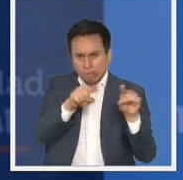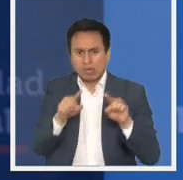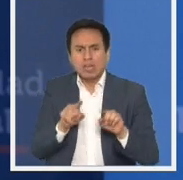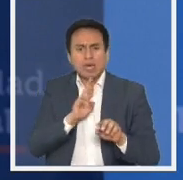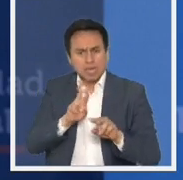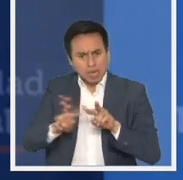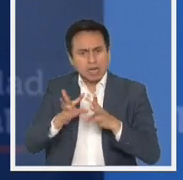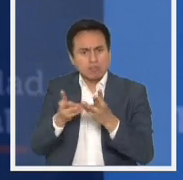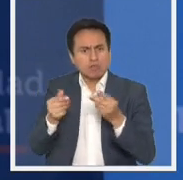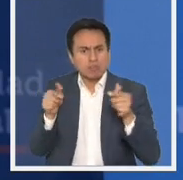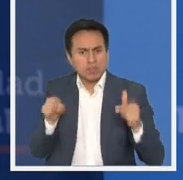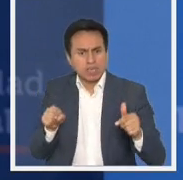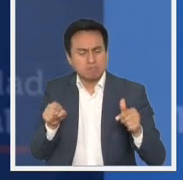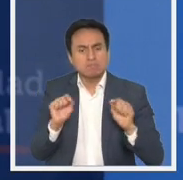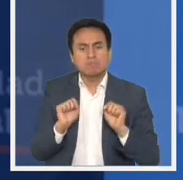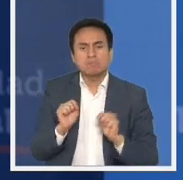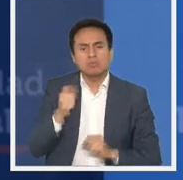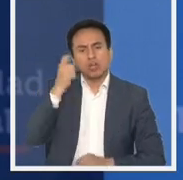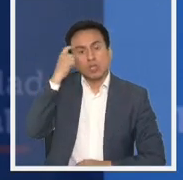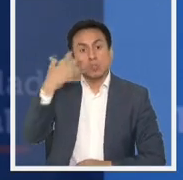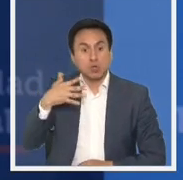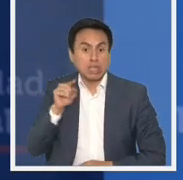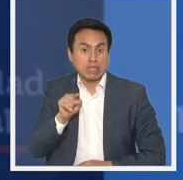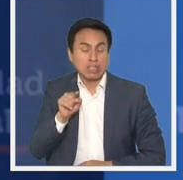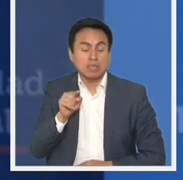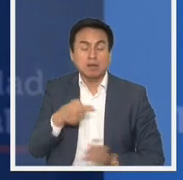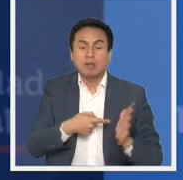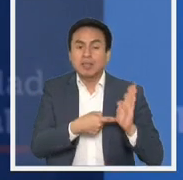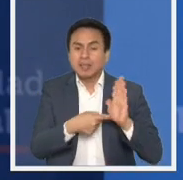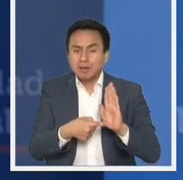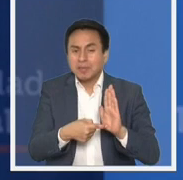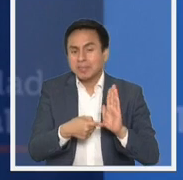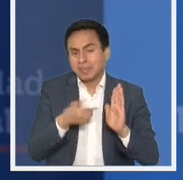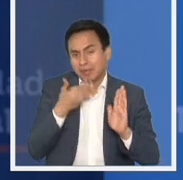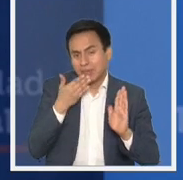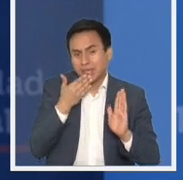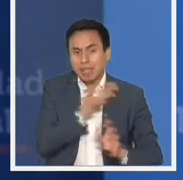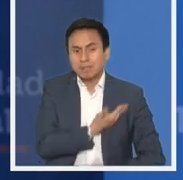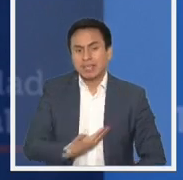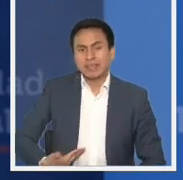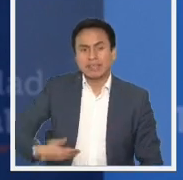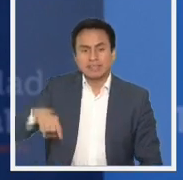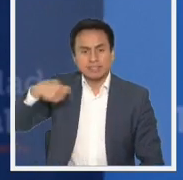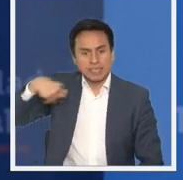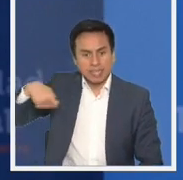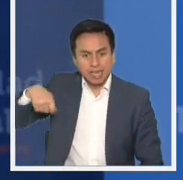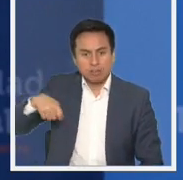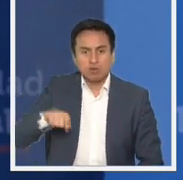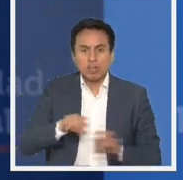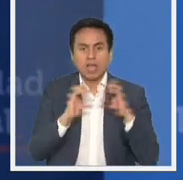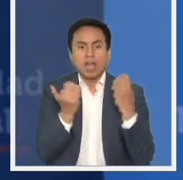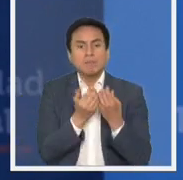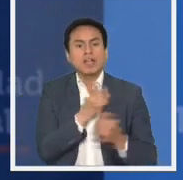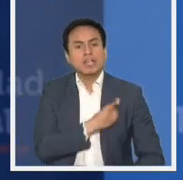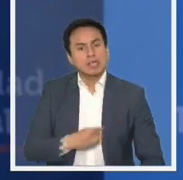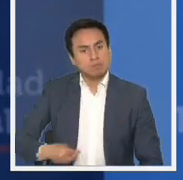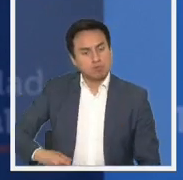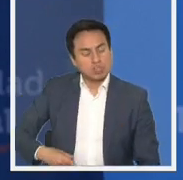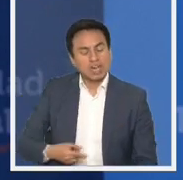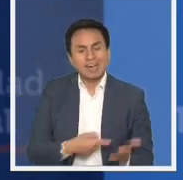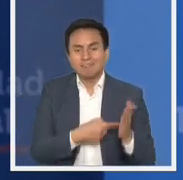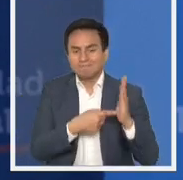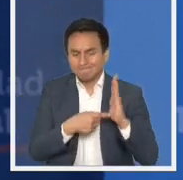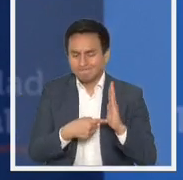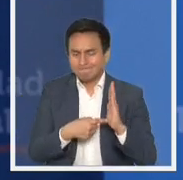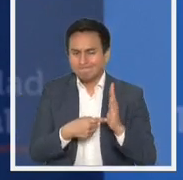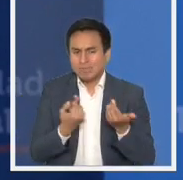por eso es importante como ha planteado también el presidente del senado el presidente de la cámara de diputados